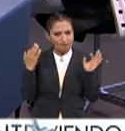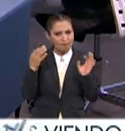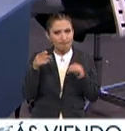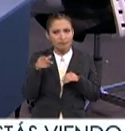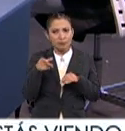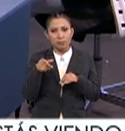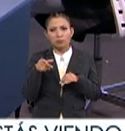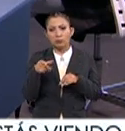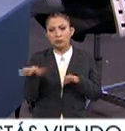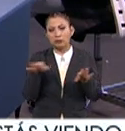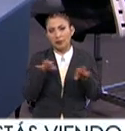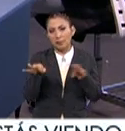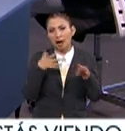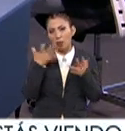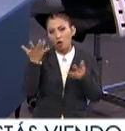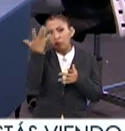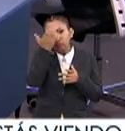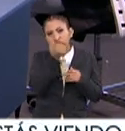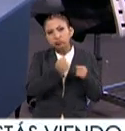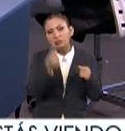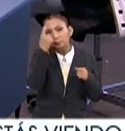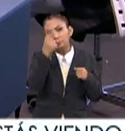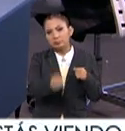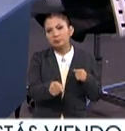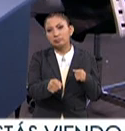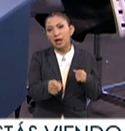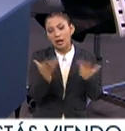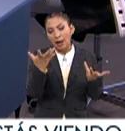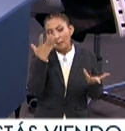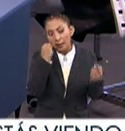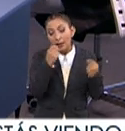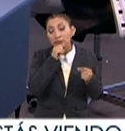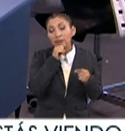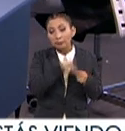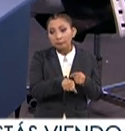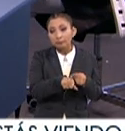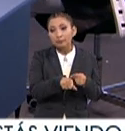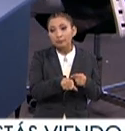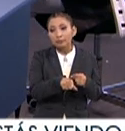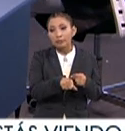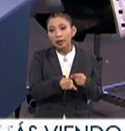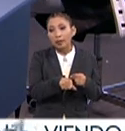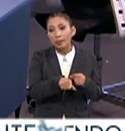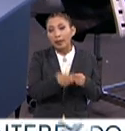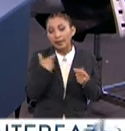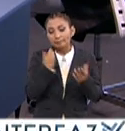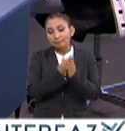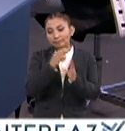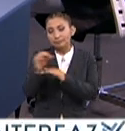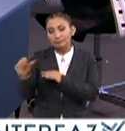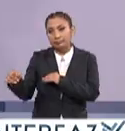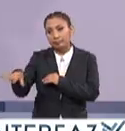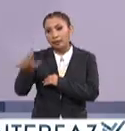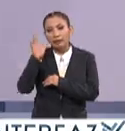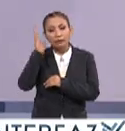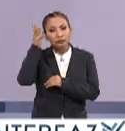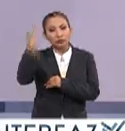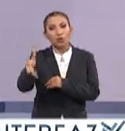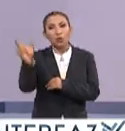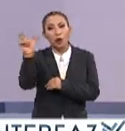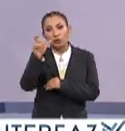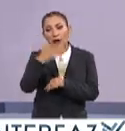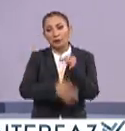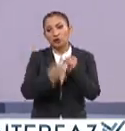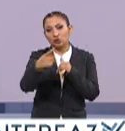supuesto, tener estas habilidades para pues aprender, pero también enseñarlas el día de mañana